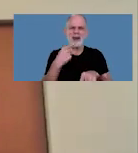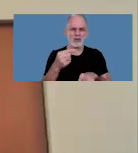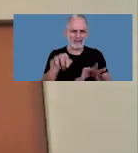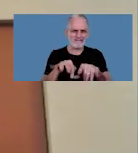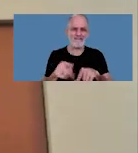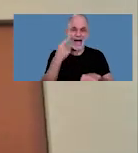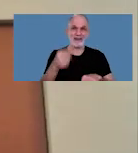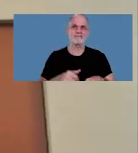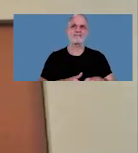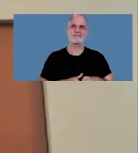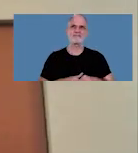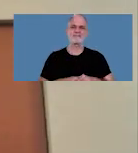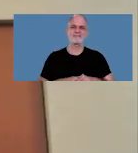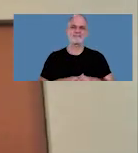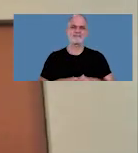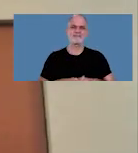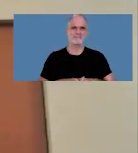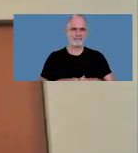ver.